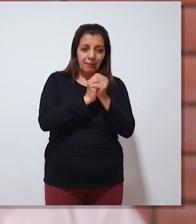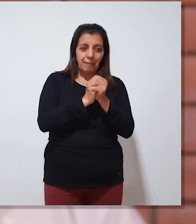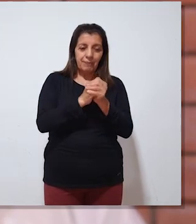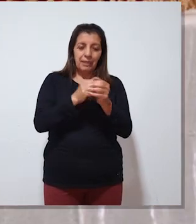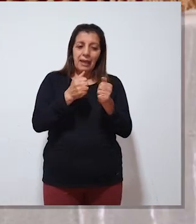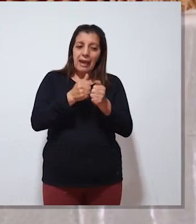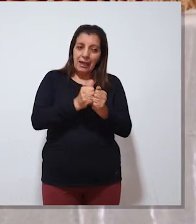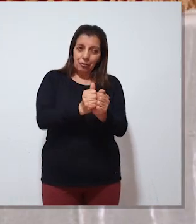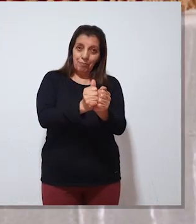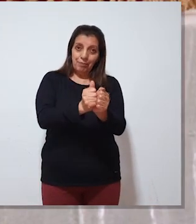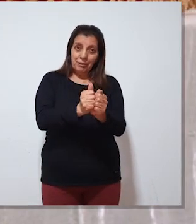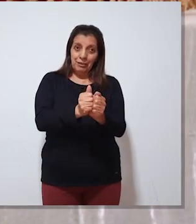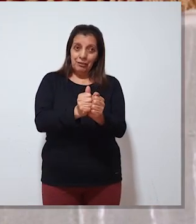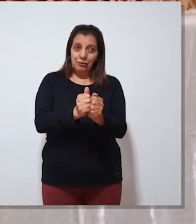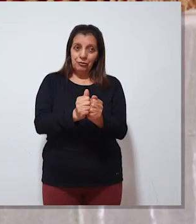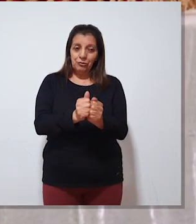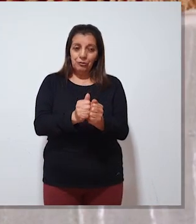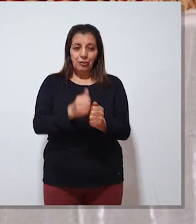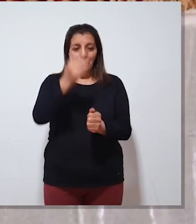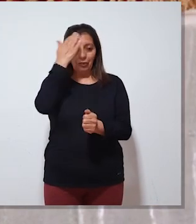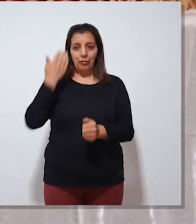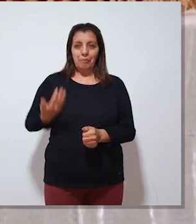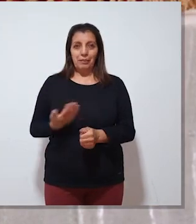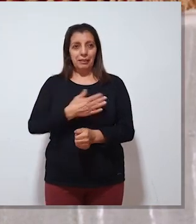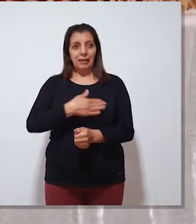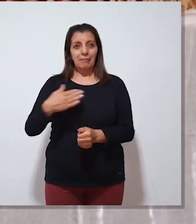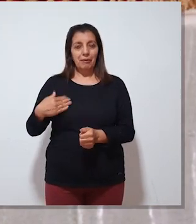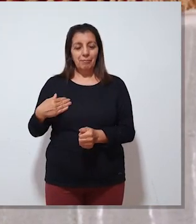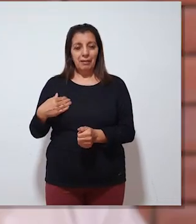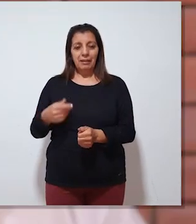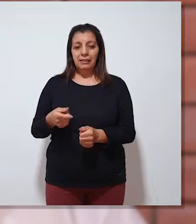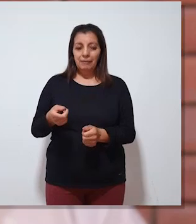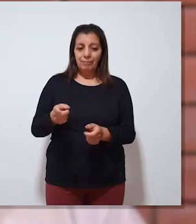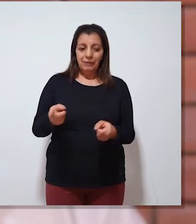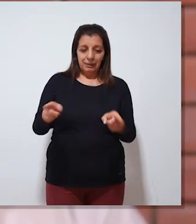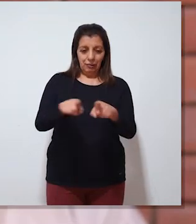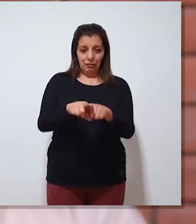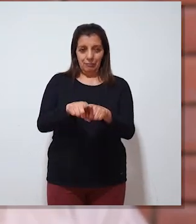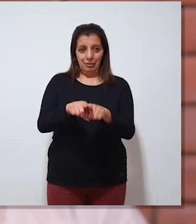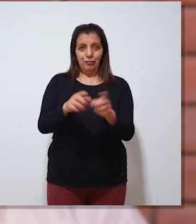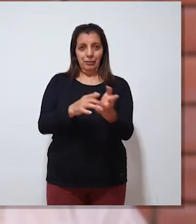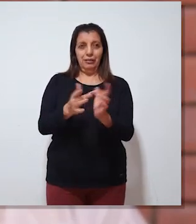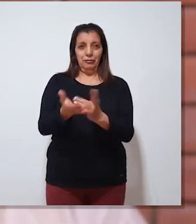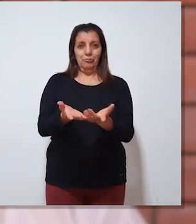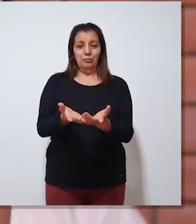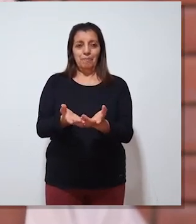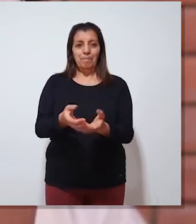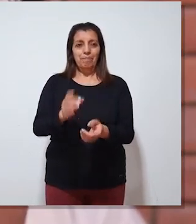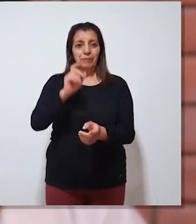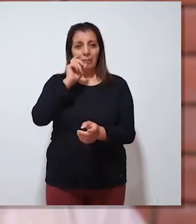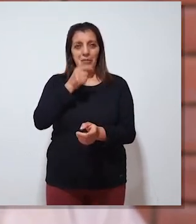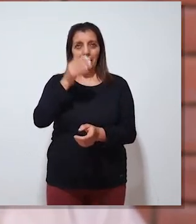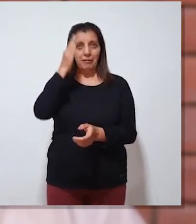mujeres, de María, la madre de Jesús, y de sus hermanos. Palabra de Dios. Te alabamos,